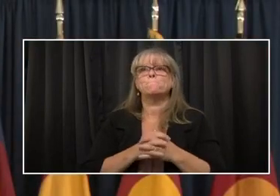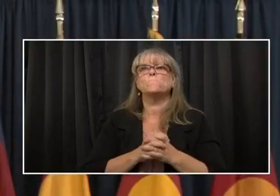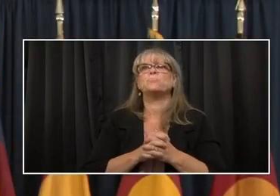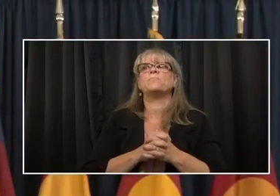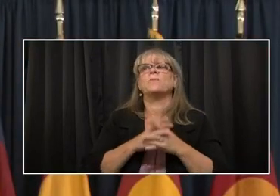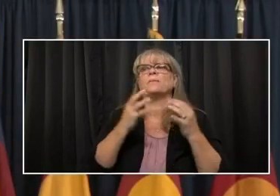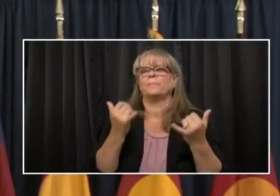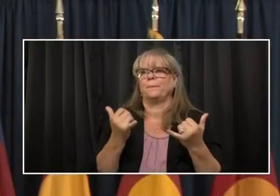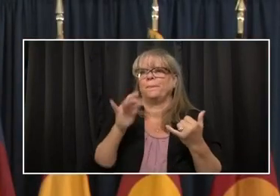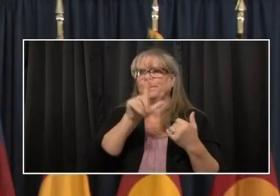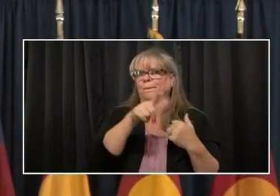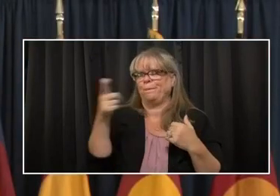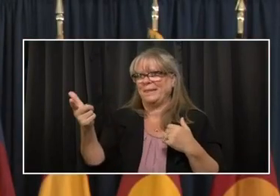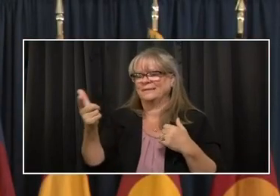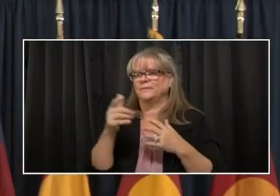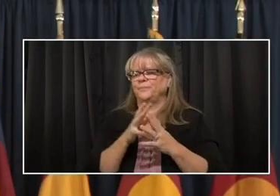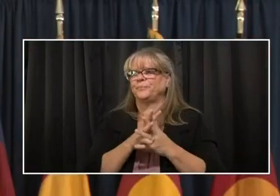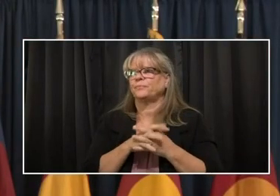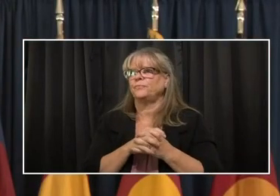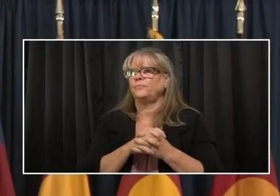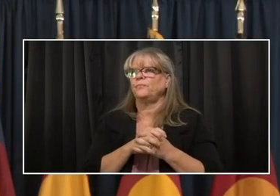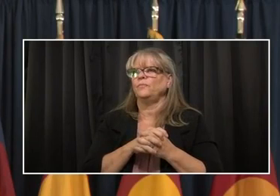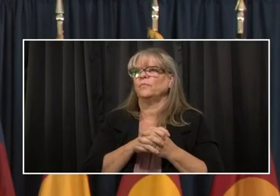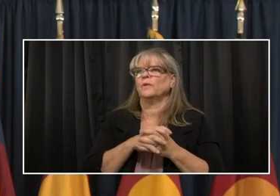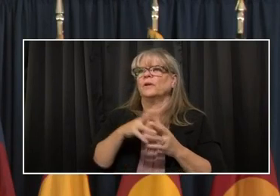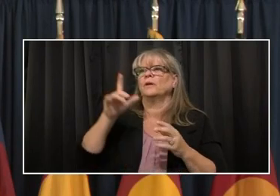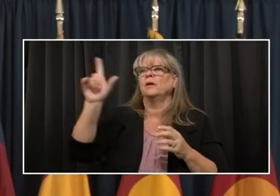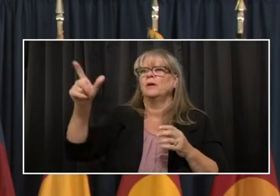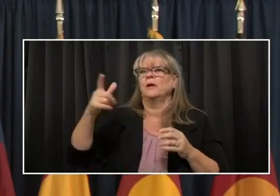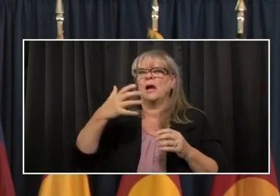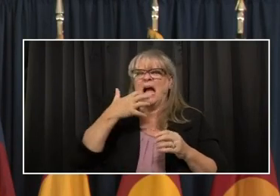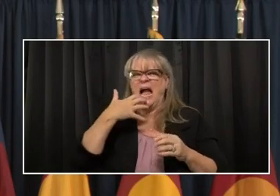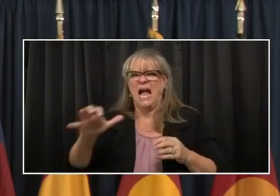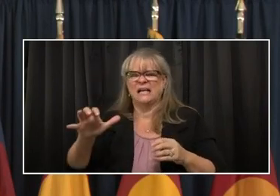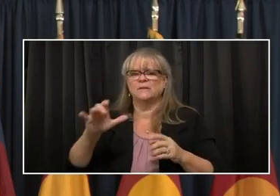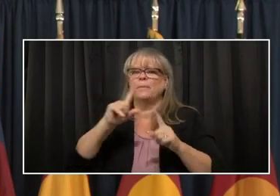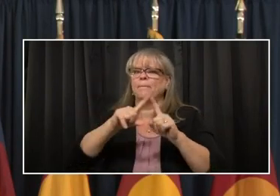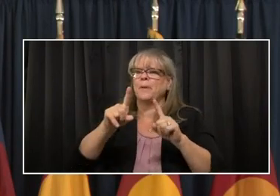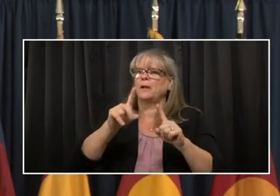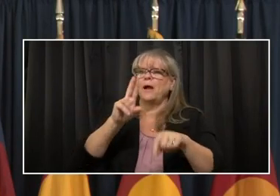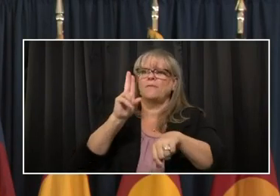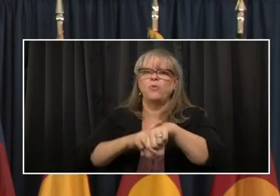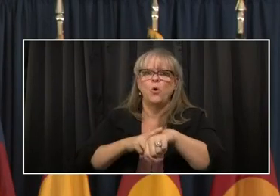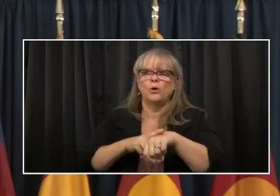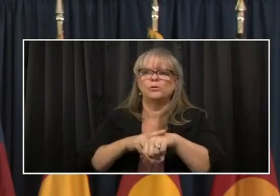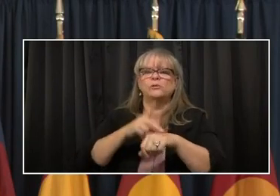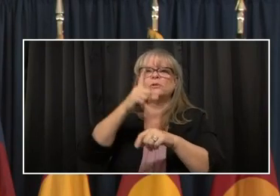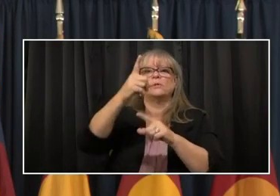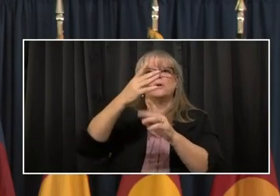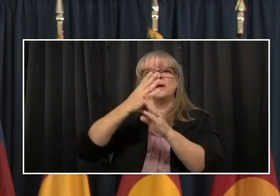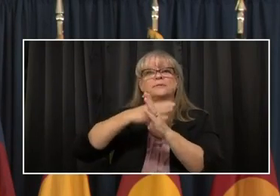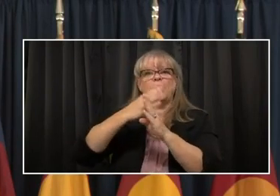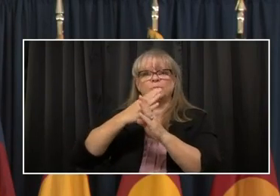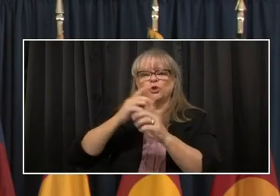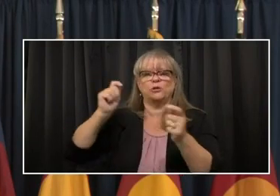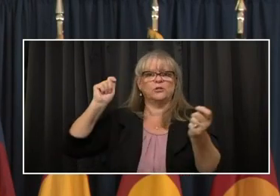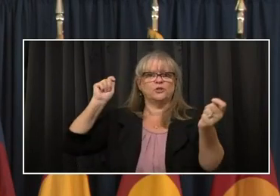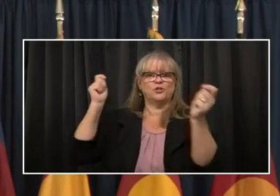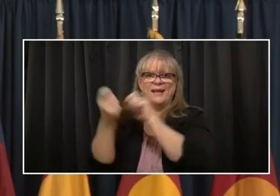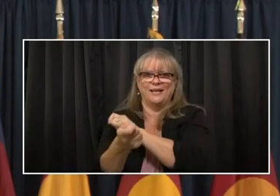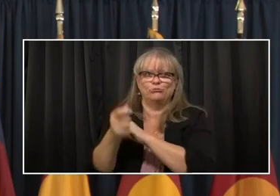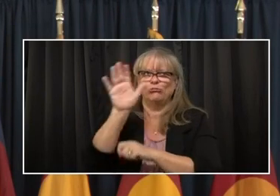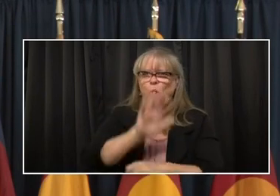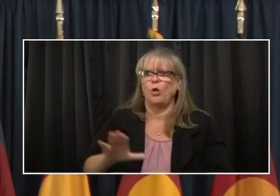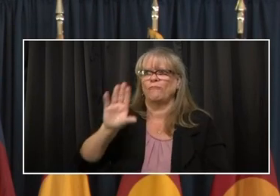Governor, it's hot right now, but obviously the temperature's going to change, the weather's going to change quickly in Colorado. I'm wondering if your administration is